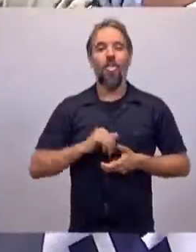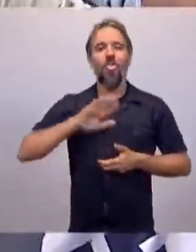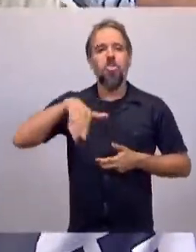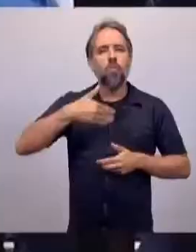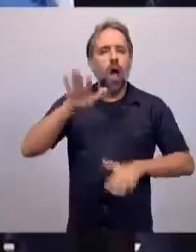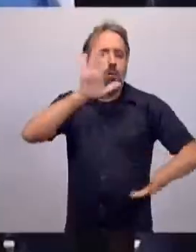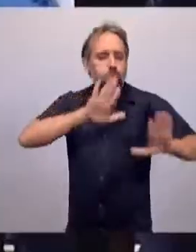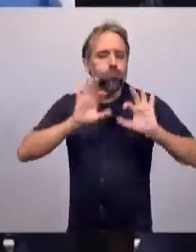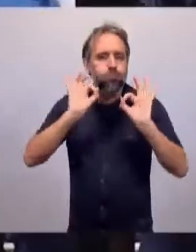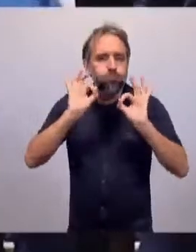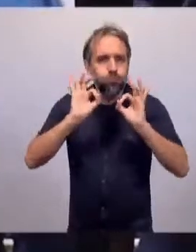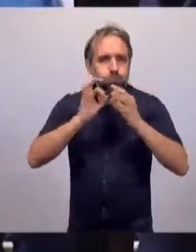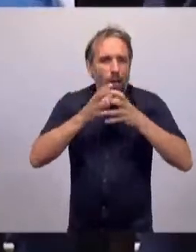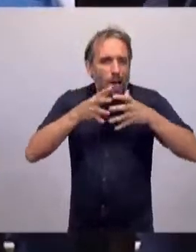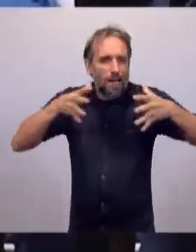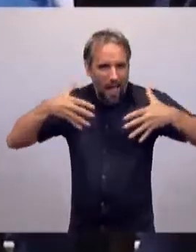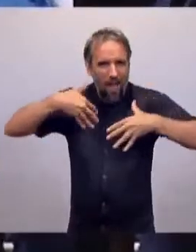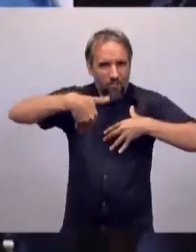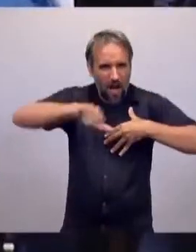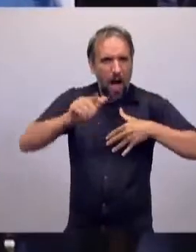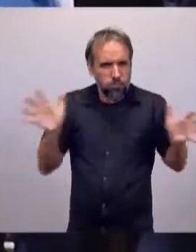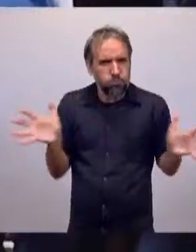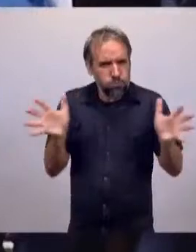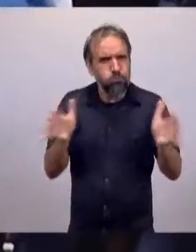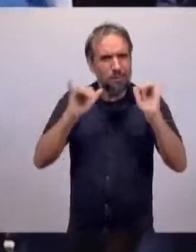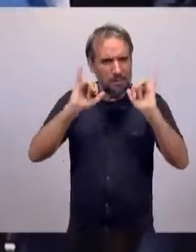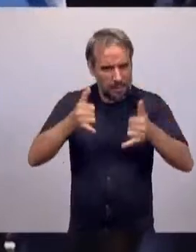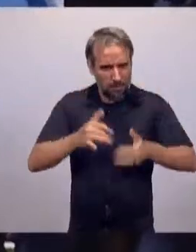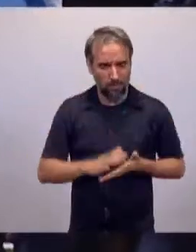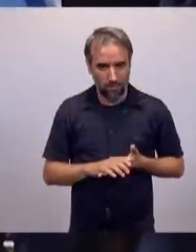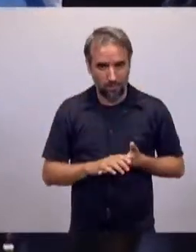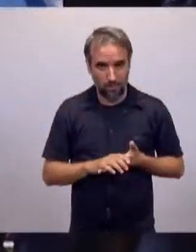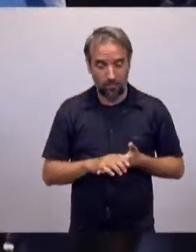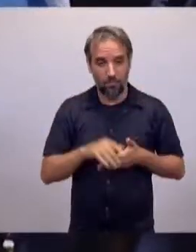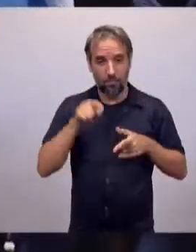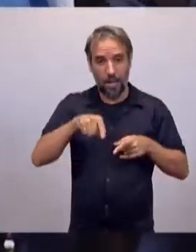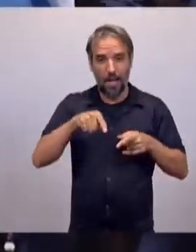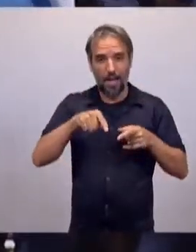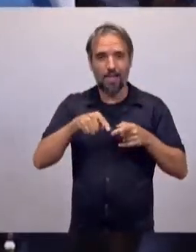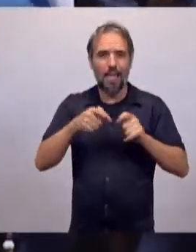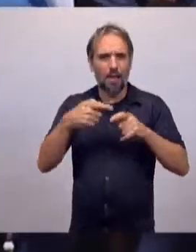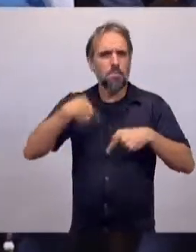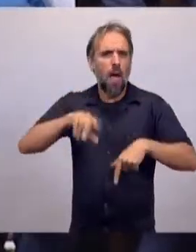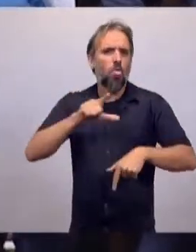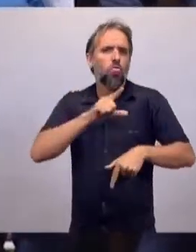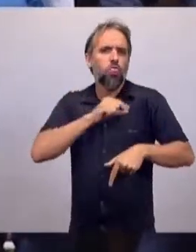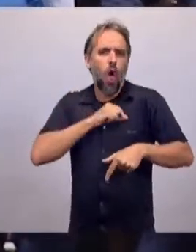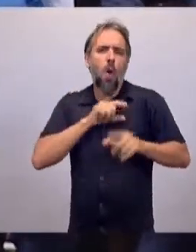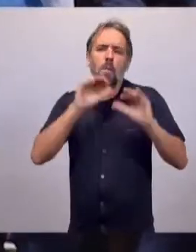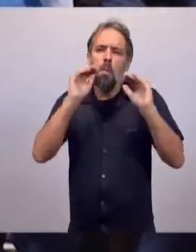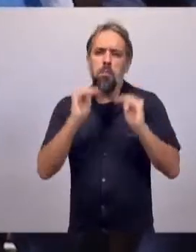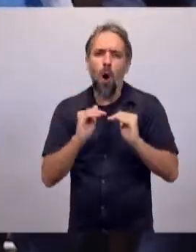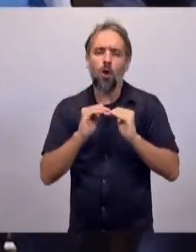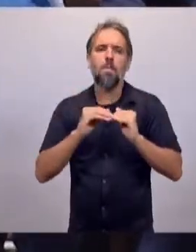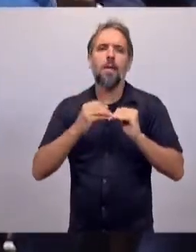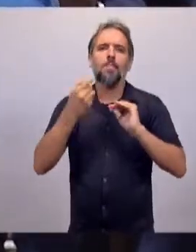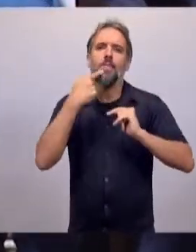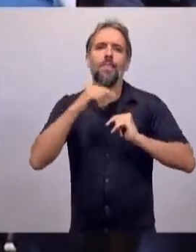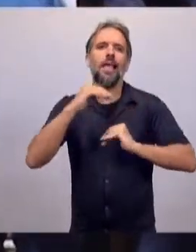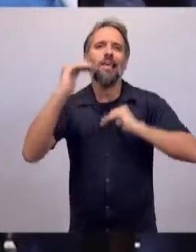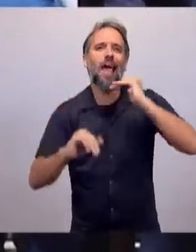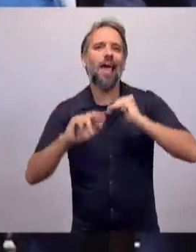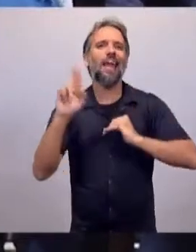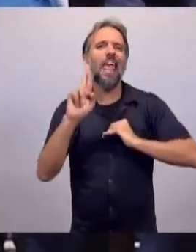Acomodamiento macro que vamos a impulsar, el cual será menos doloroso cuanto mayor sea la caída del riesgo